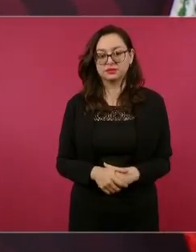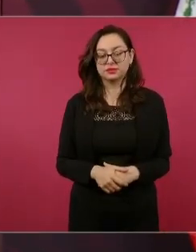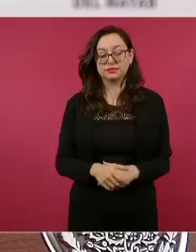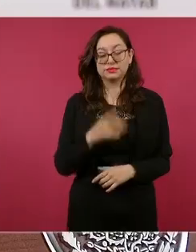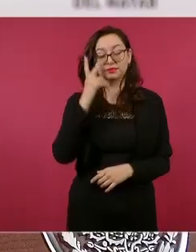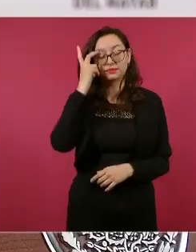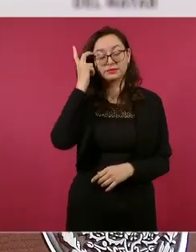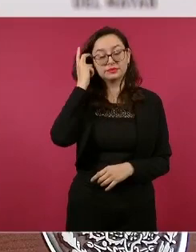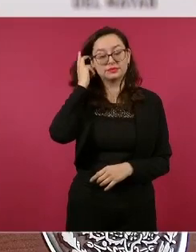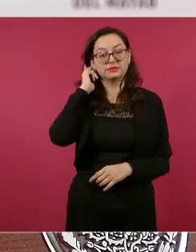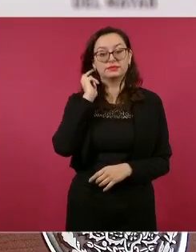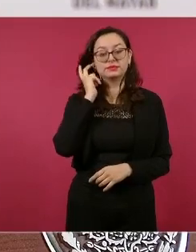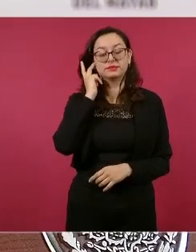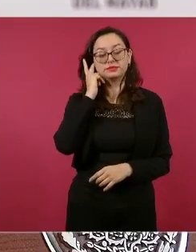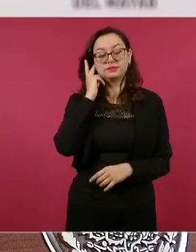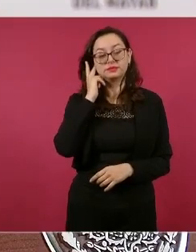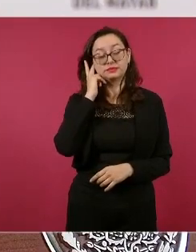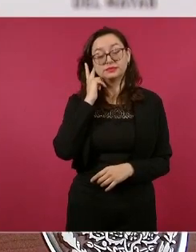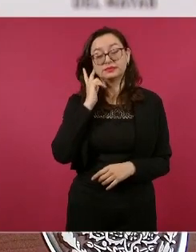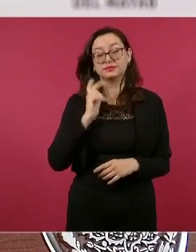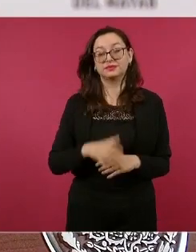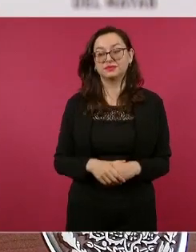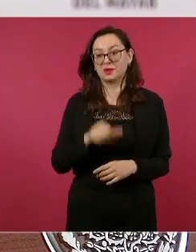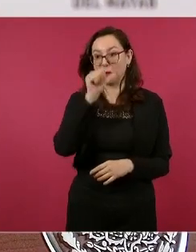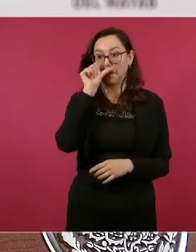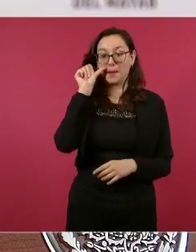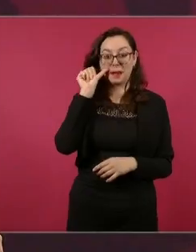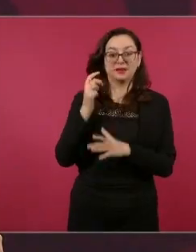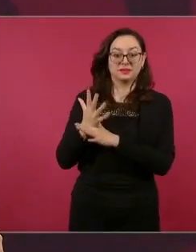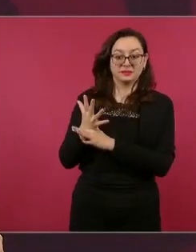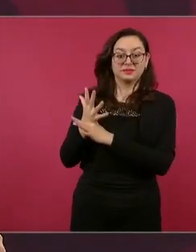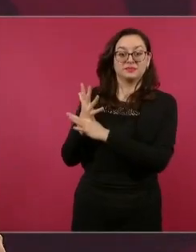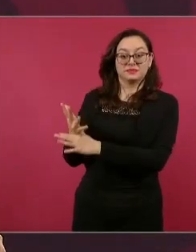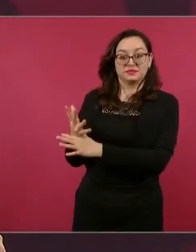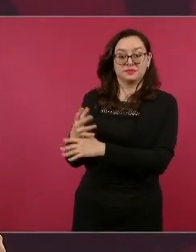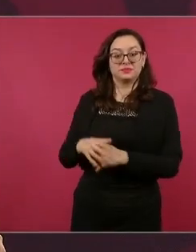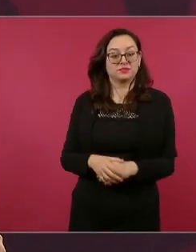hay veces que a los reaccionarios hay que hablarles